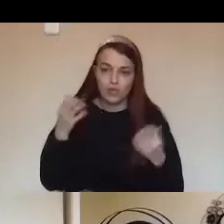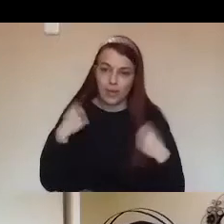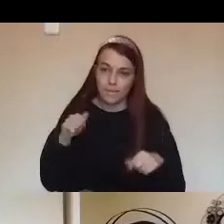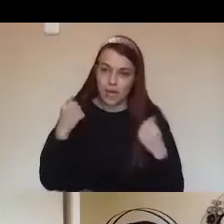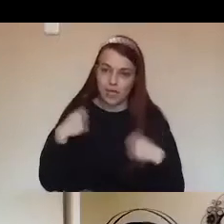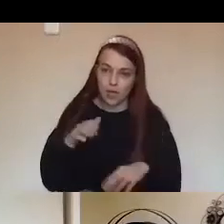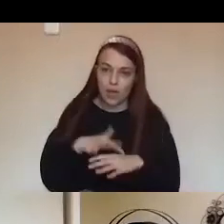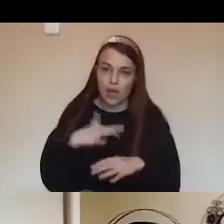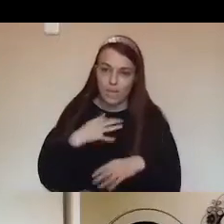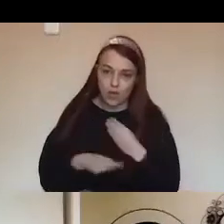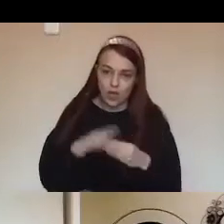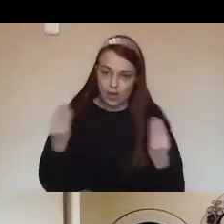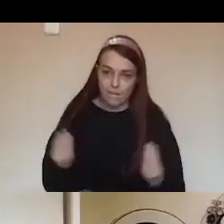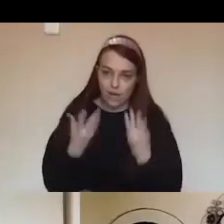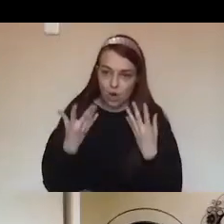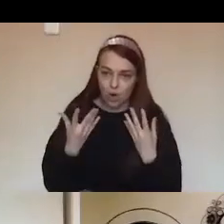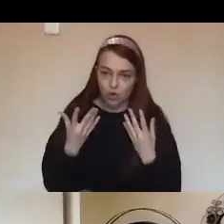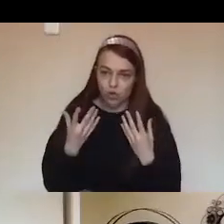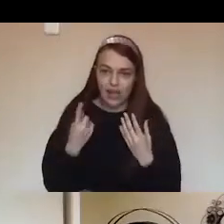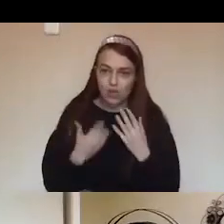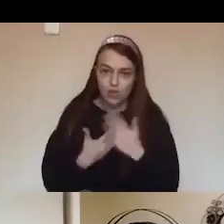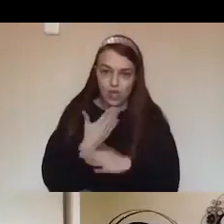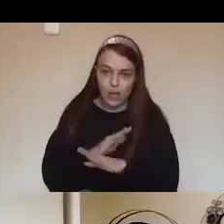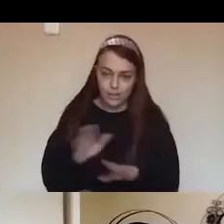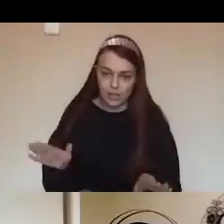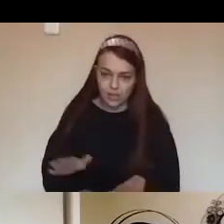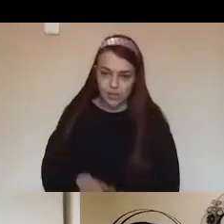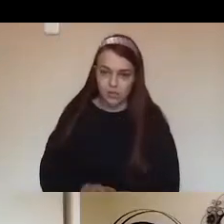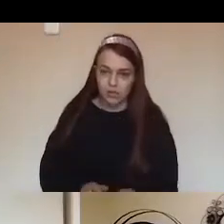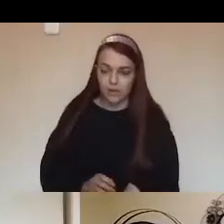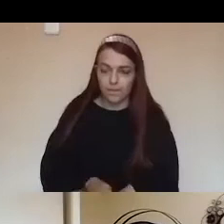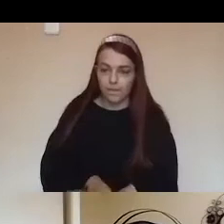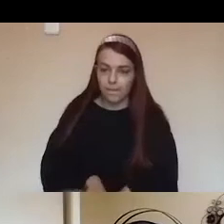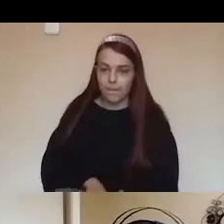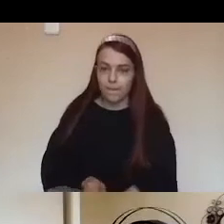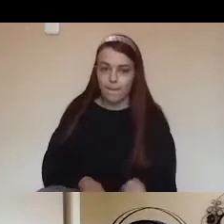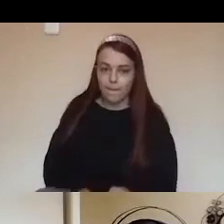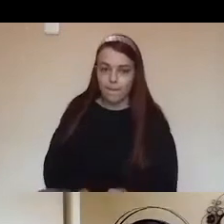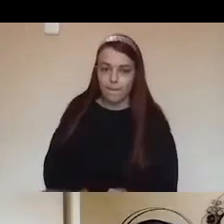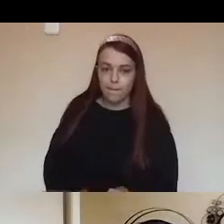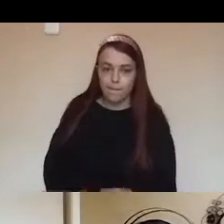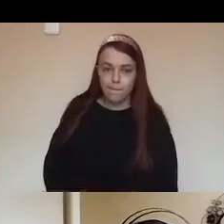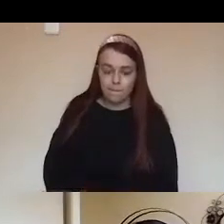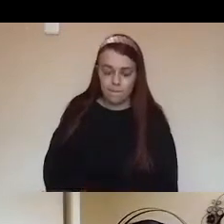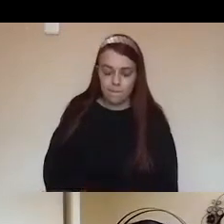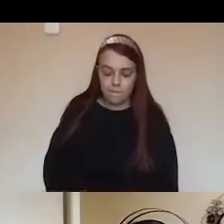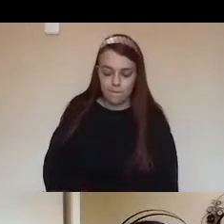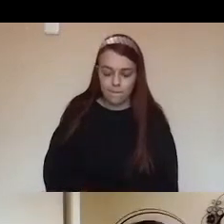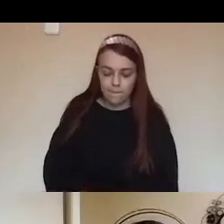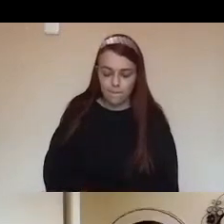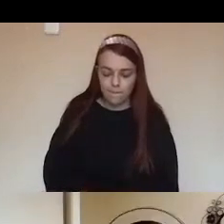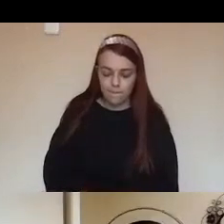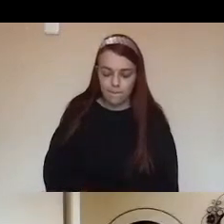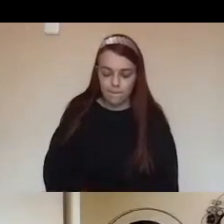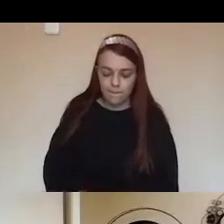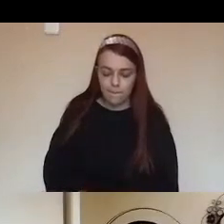de poder hacerlo en solo un día en una visita pequeña. Otra de las cosas, nosotros